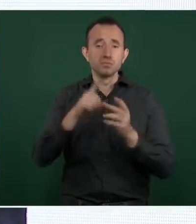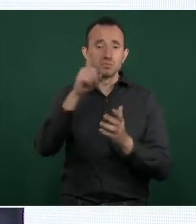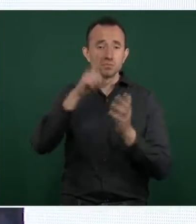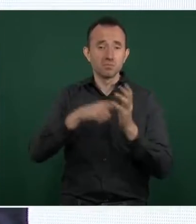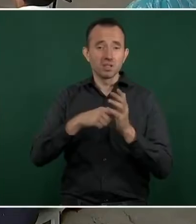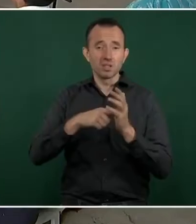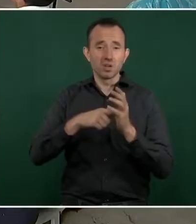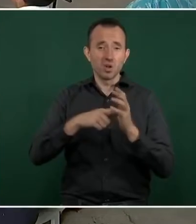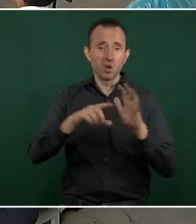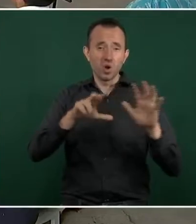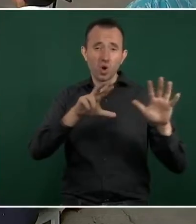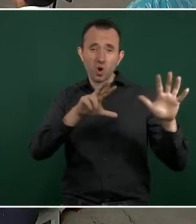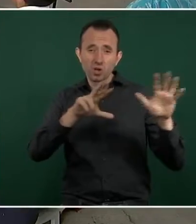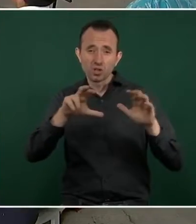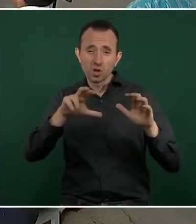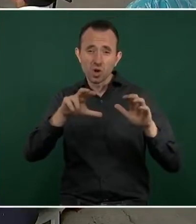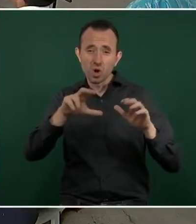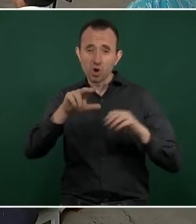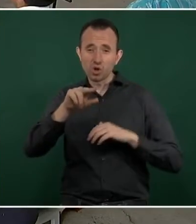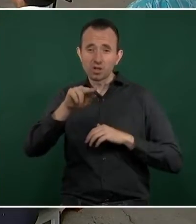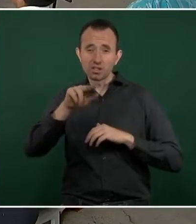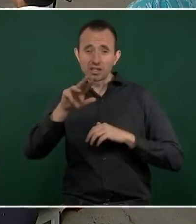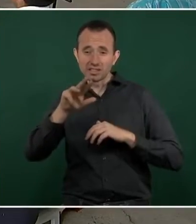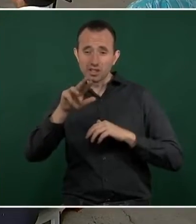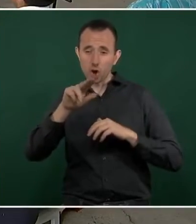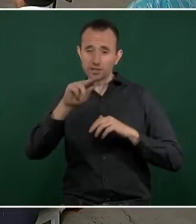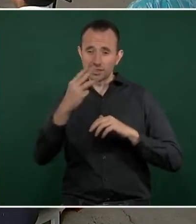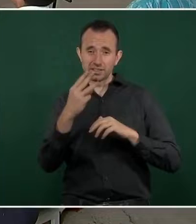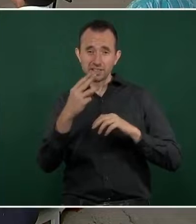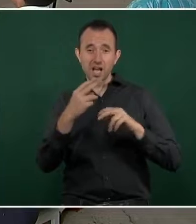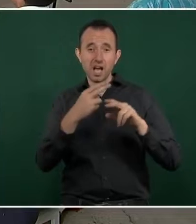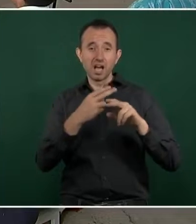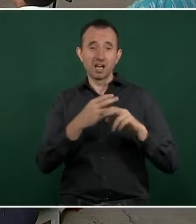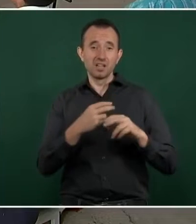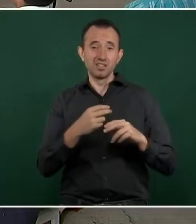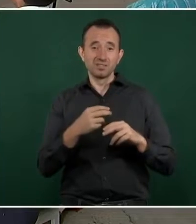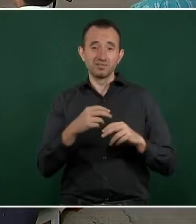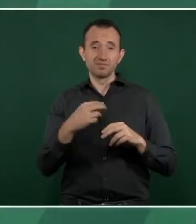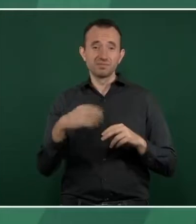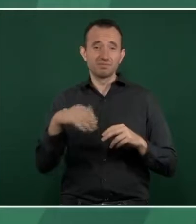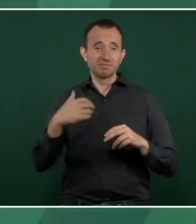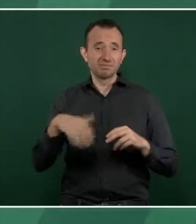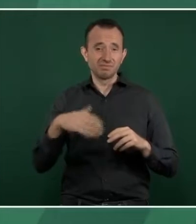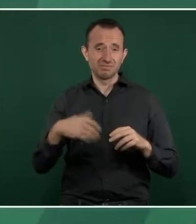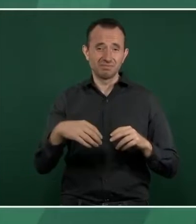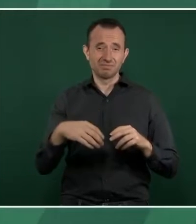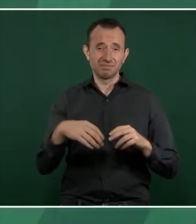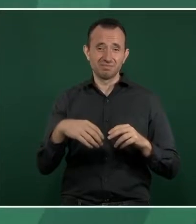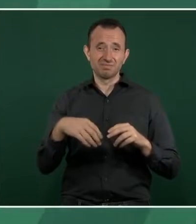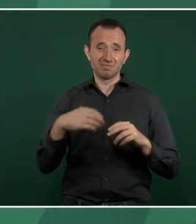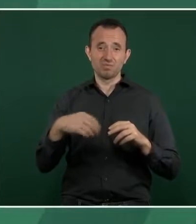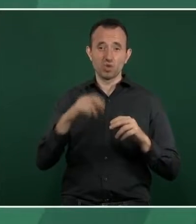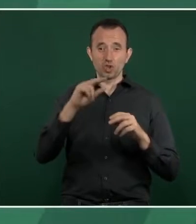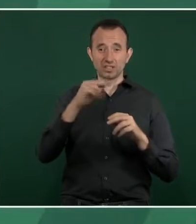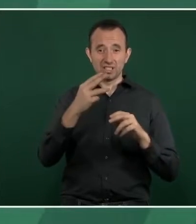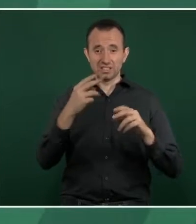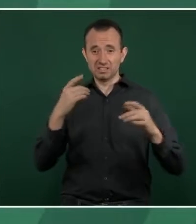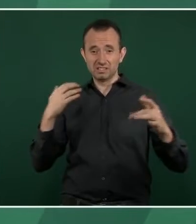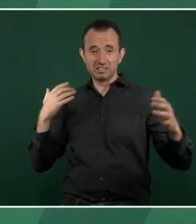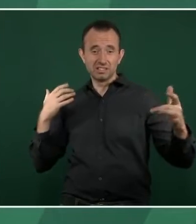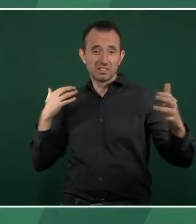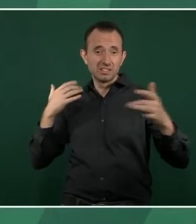1983 hasta el 2018, 36 años de saqueo.